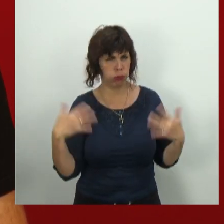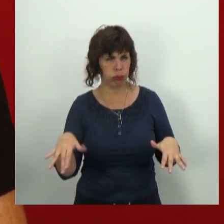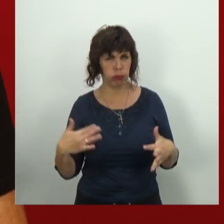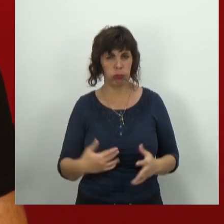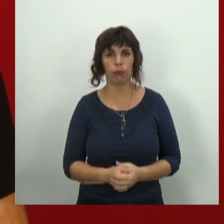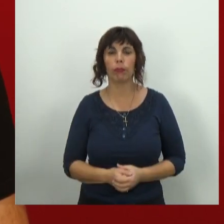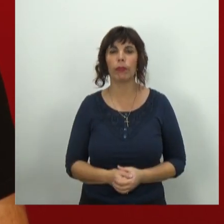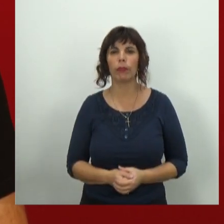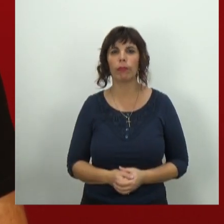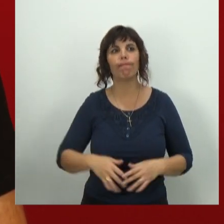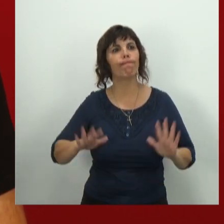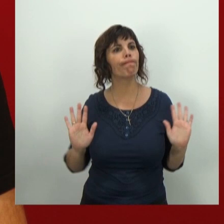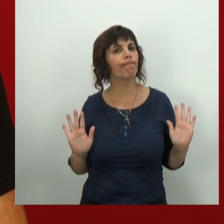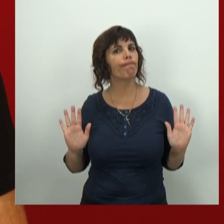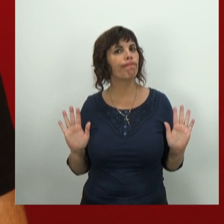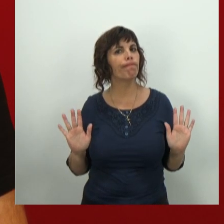Pero ¿por qué el diablo